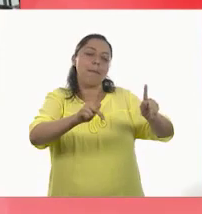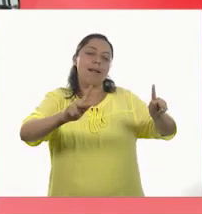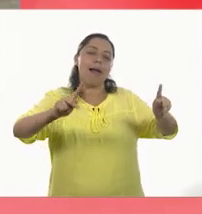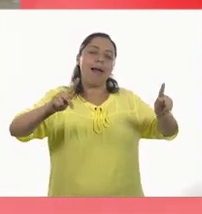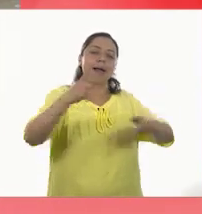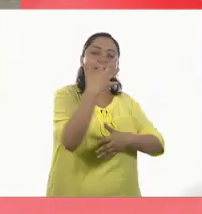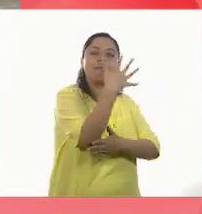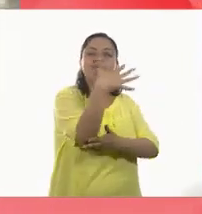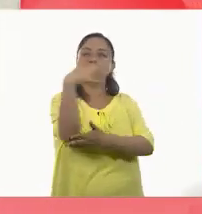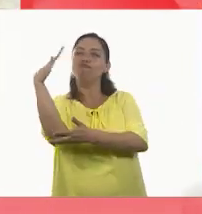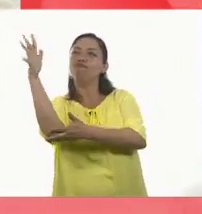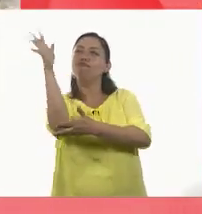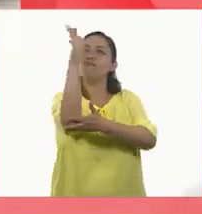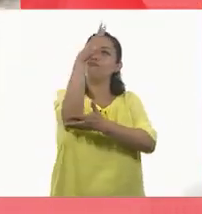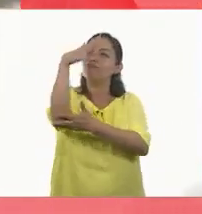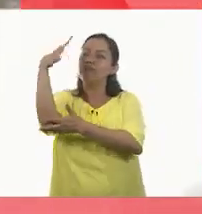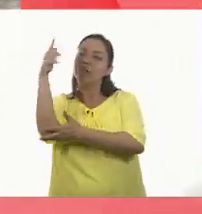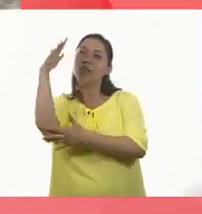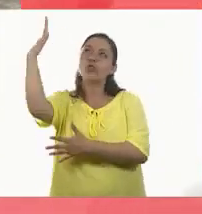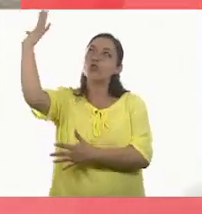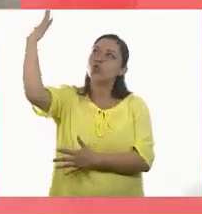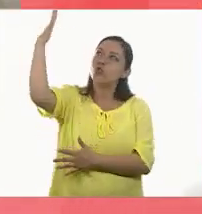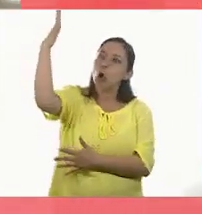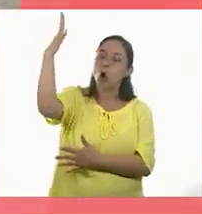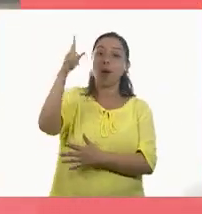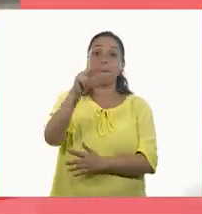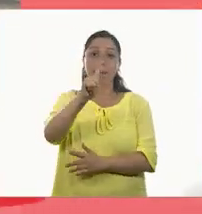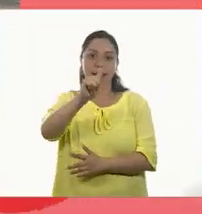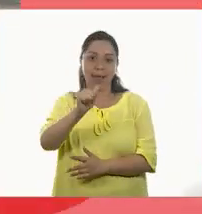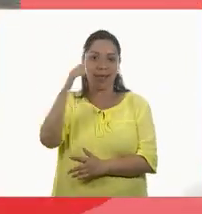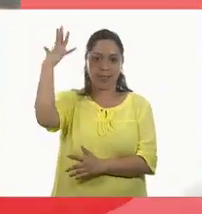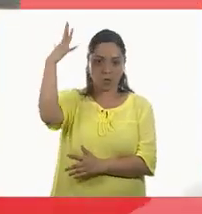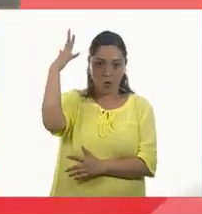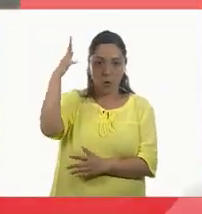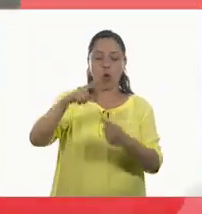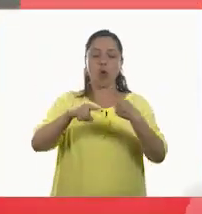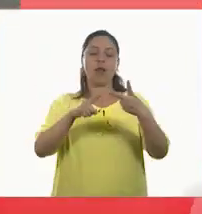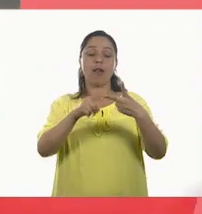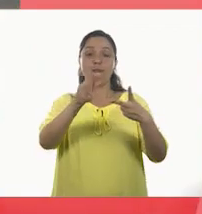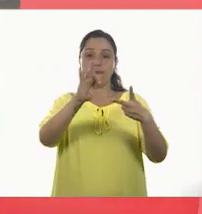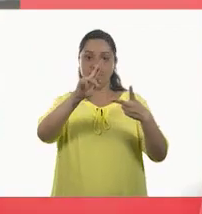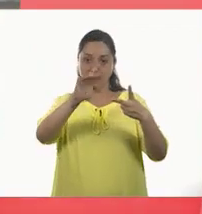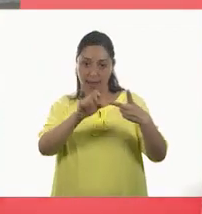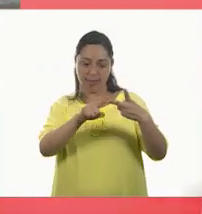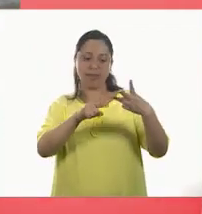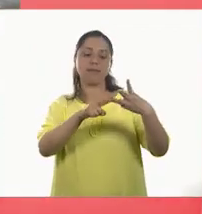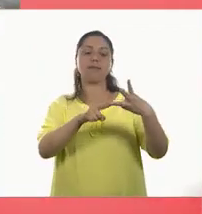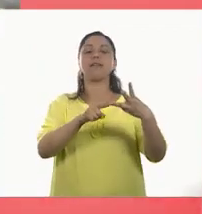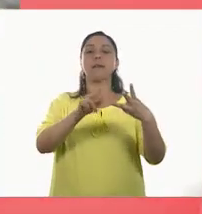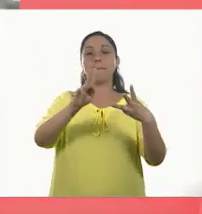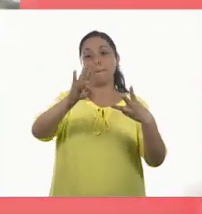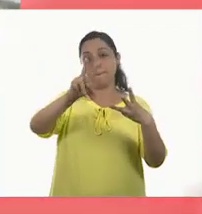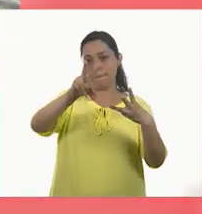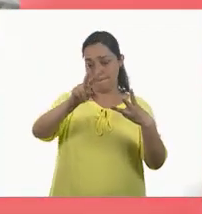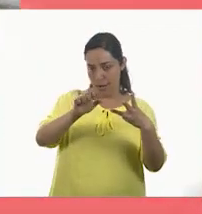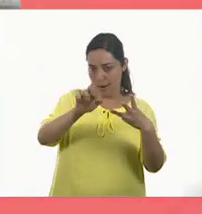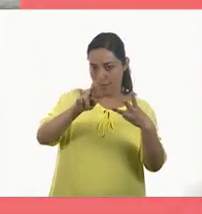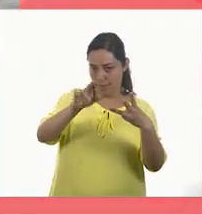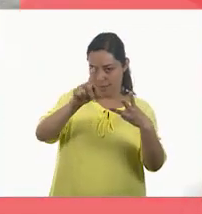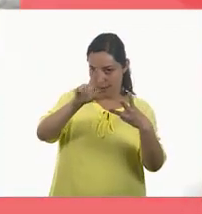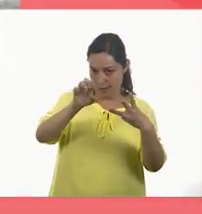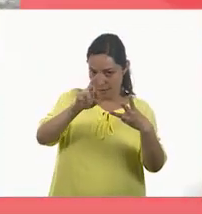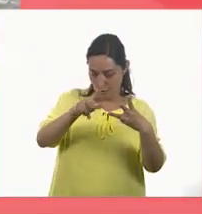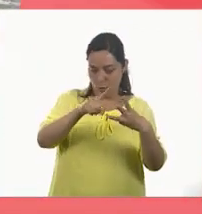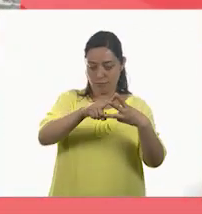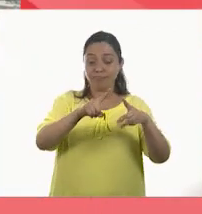gastronomía. Playa Sol, Playa Freddy, Playa Varadero son experiencias inmejorables para entender que el